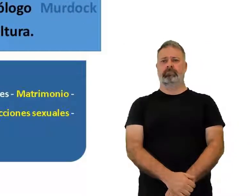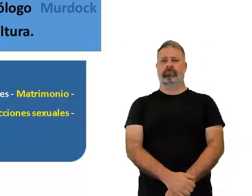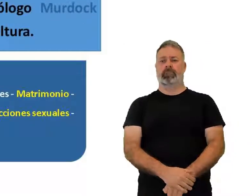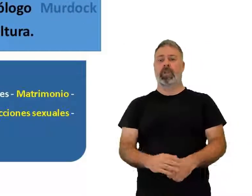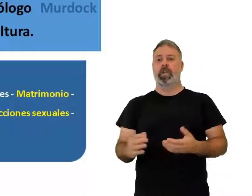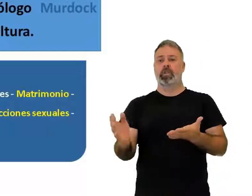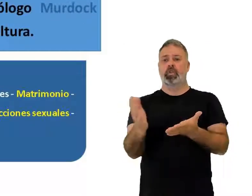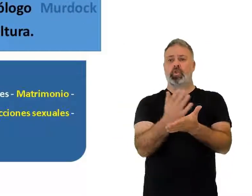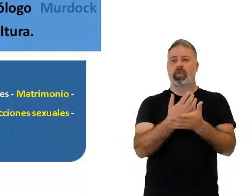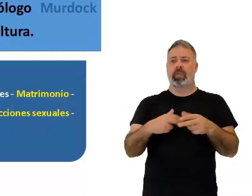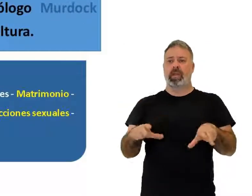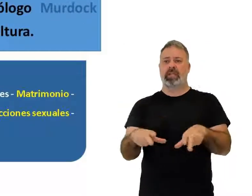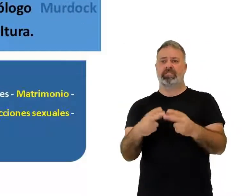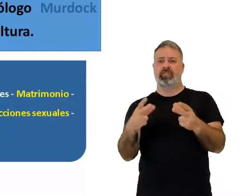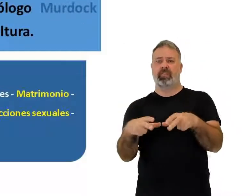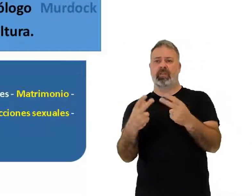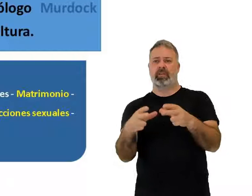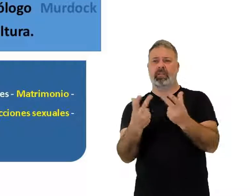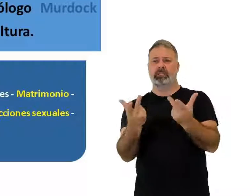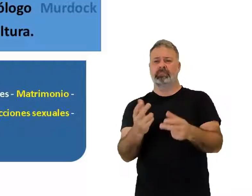Todas las sociedades